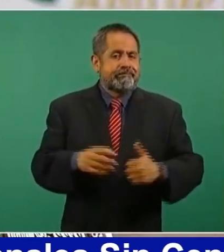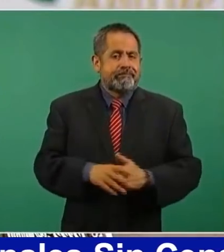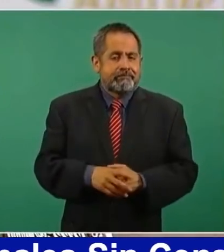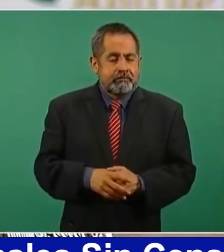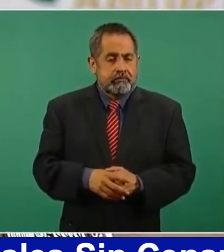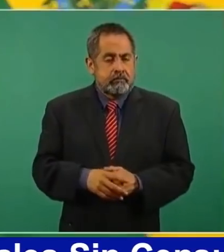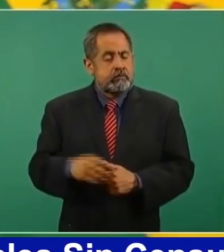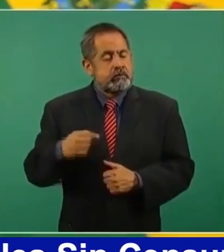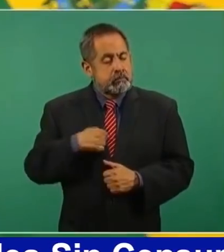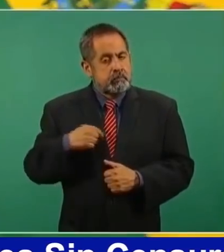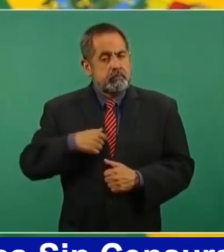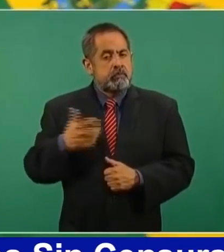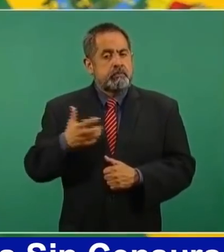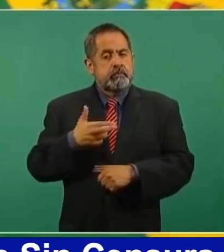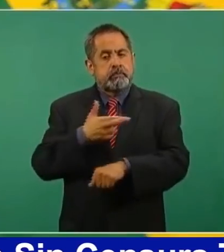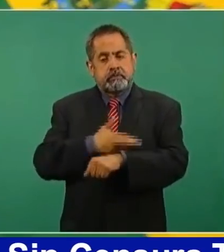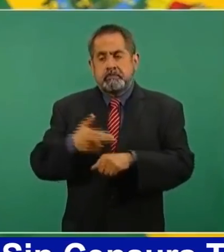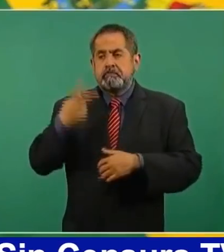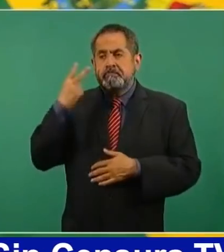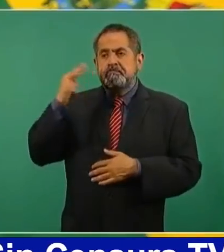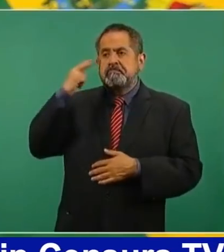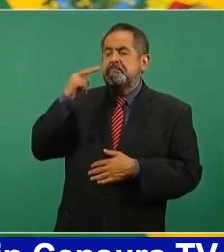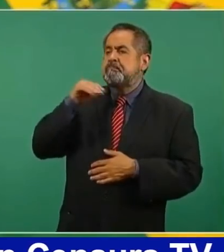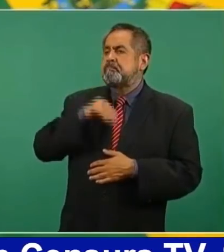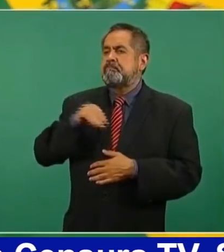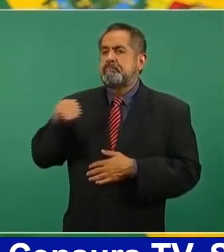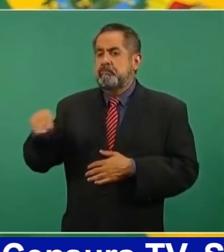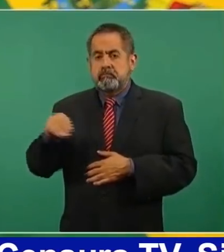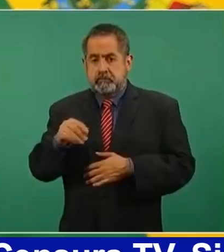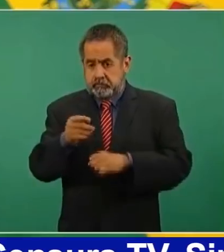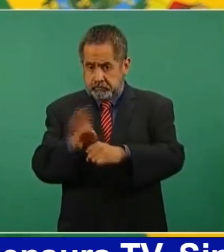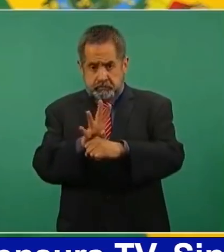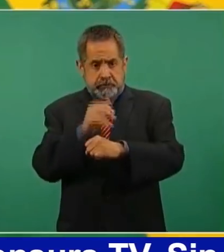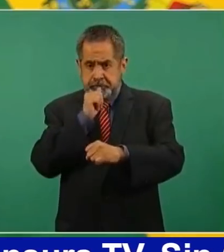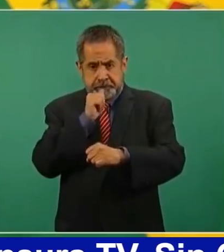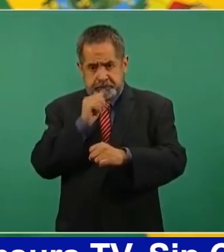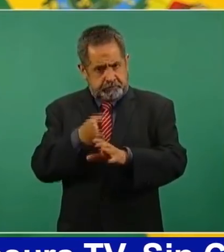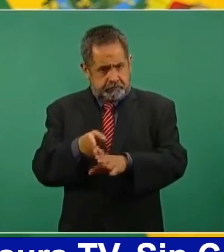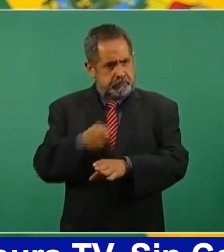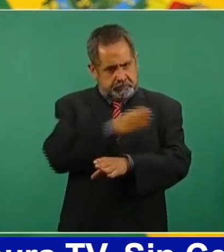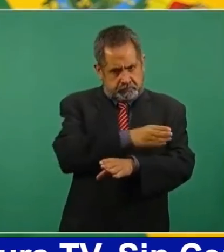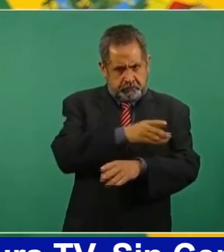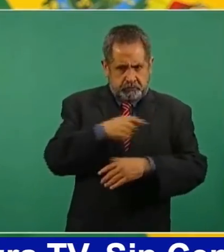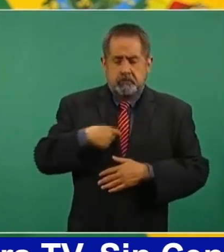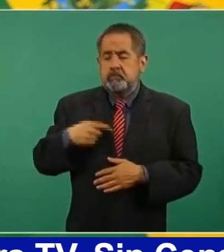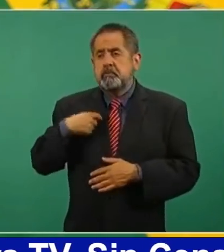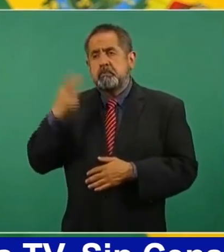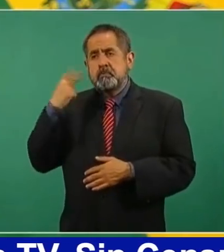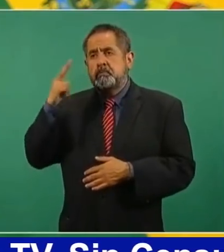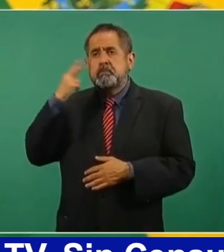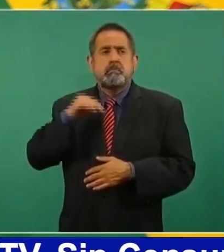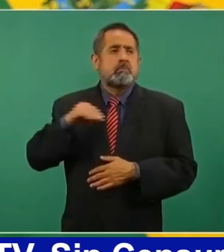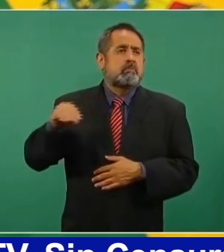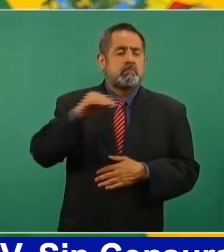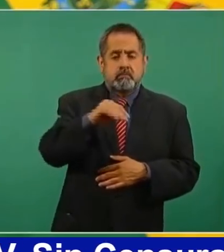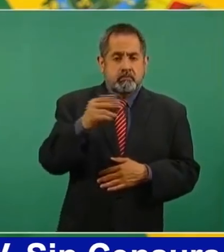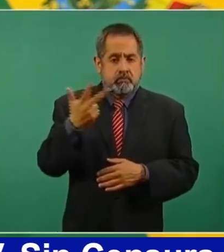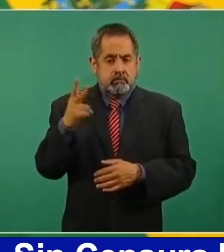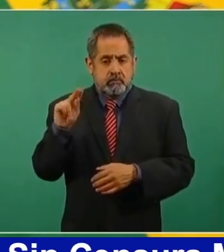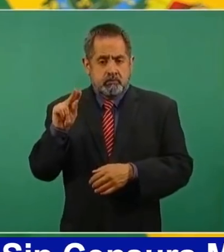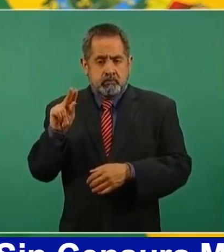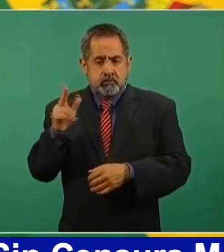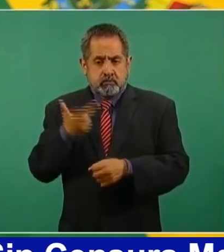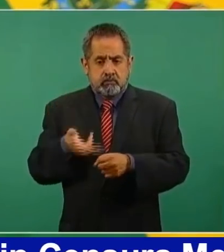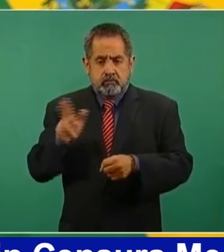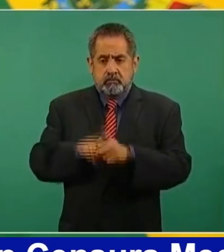Llevé a cabo una gira antes de la pandemia por 80 hospitales